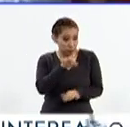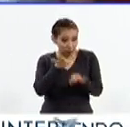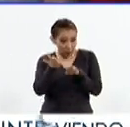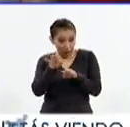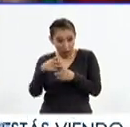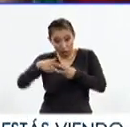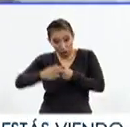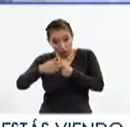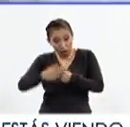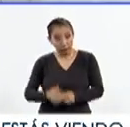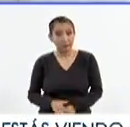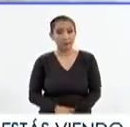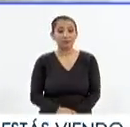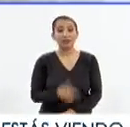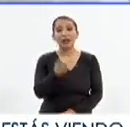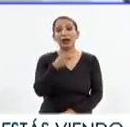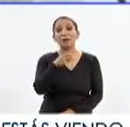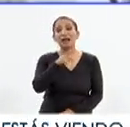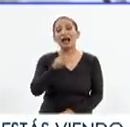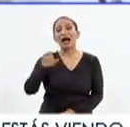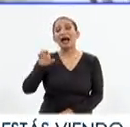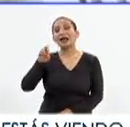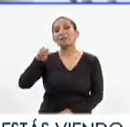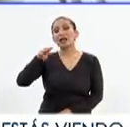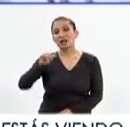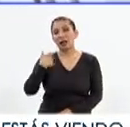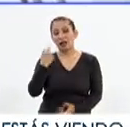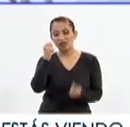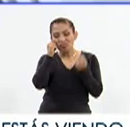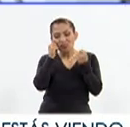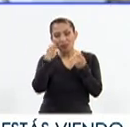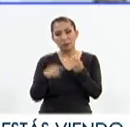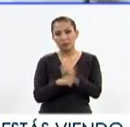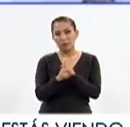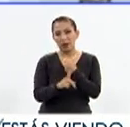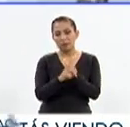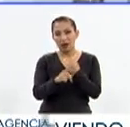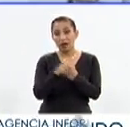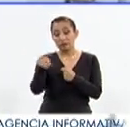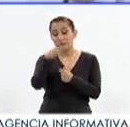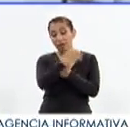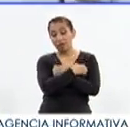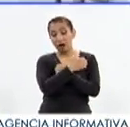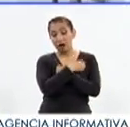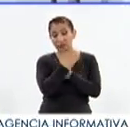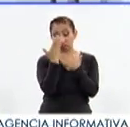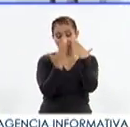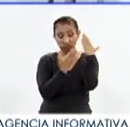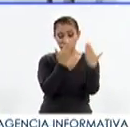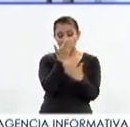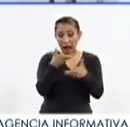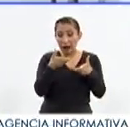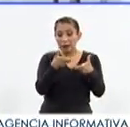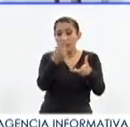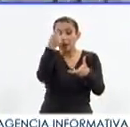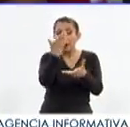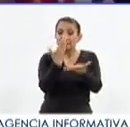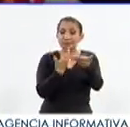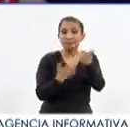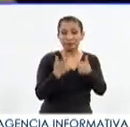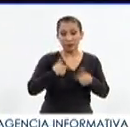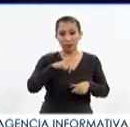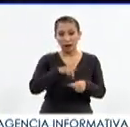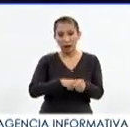trabajar con el mecánico. Gabriela y Herminia han logrado sortear estos obstáculos y han hecho de la educación académica el camino para el